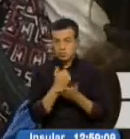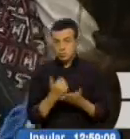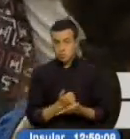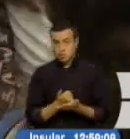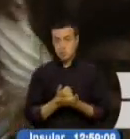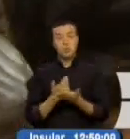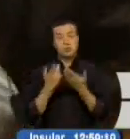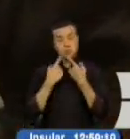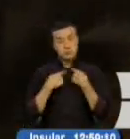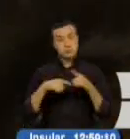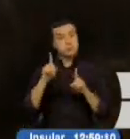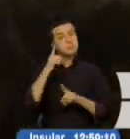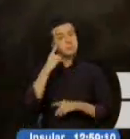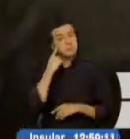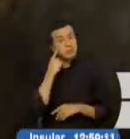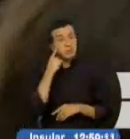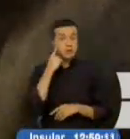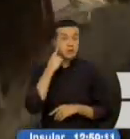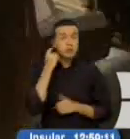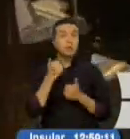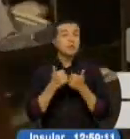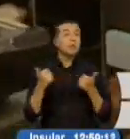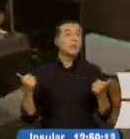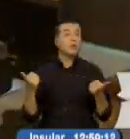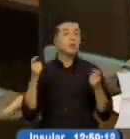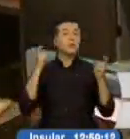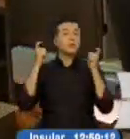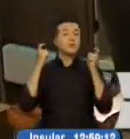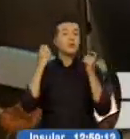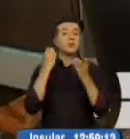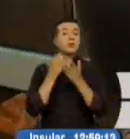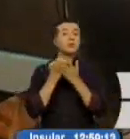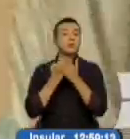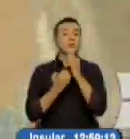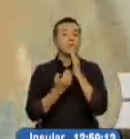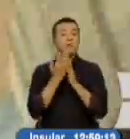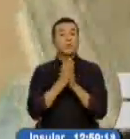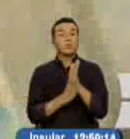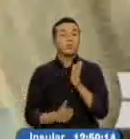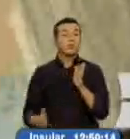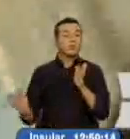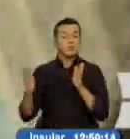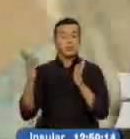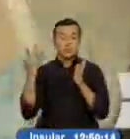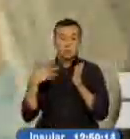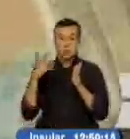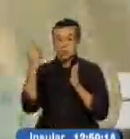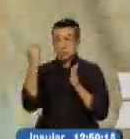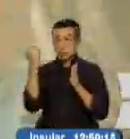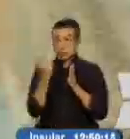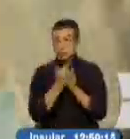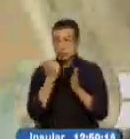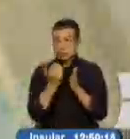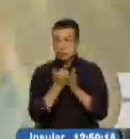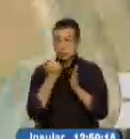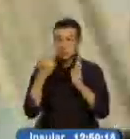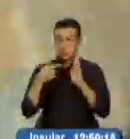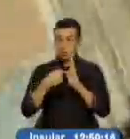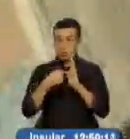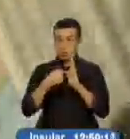se mantendrá la expectativa por conocer cuál será el manejo económico del nuevo régimen, toda vez que la recaudación fiscal con el